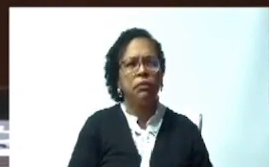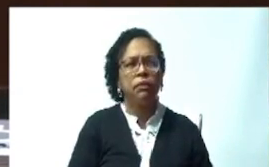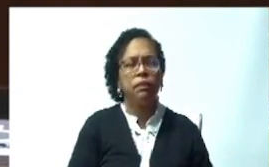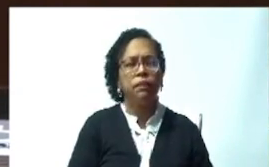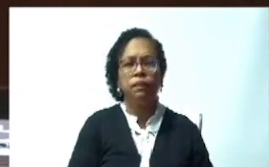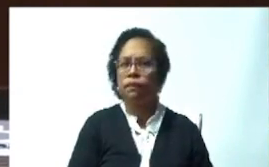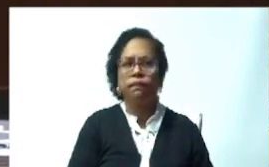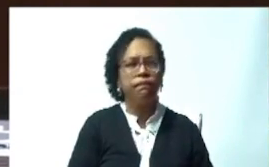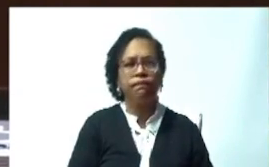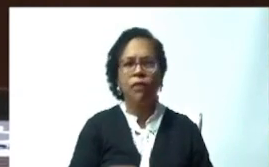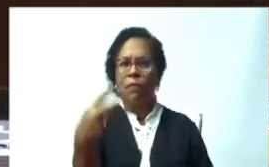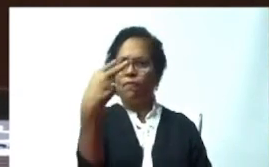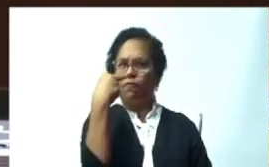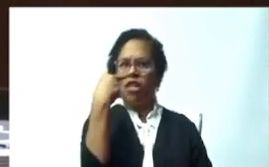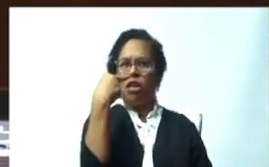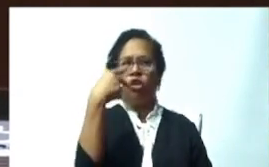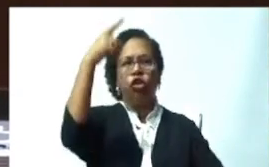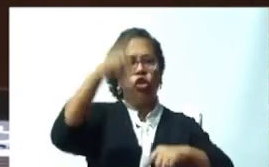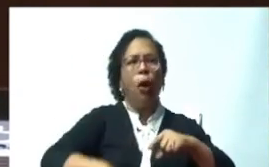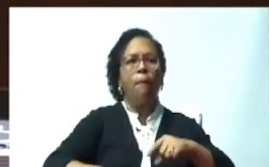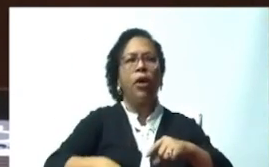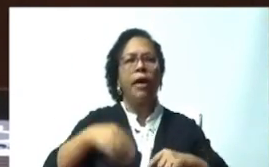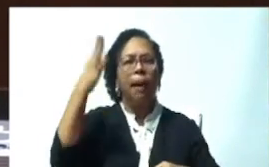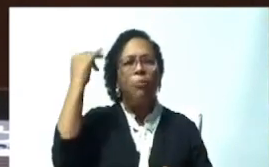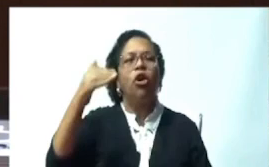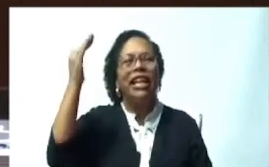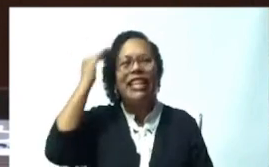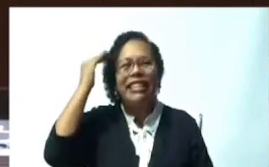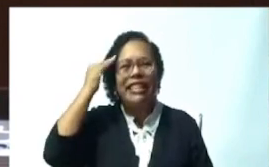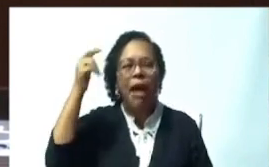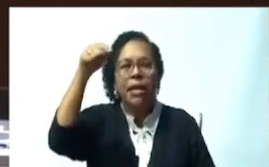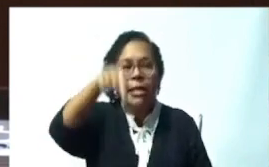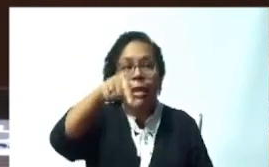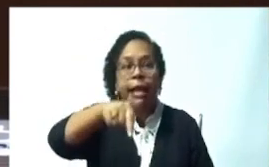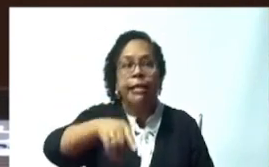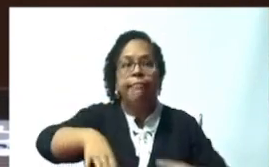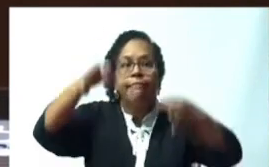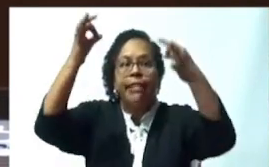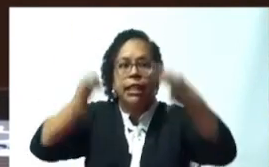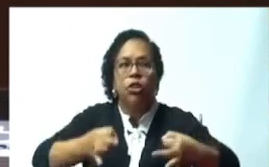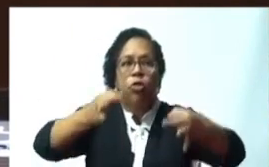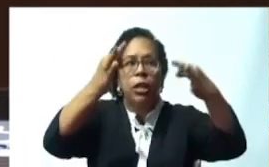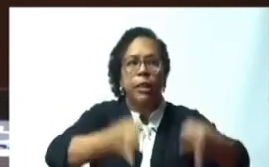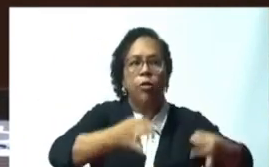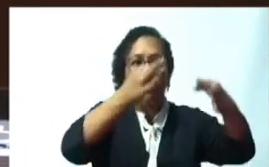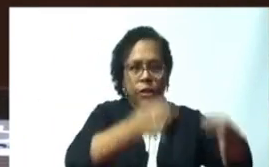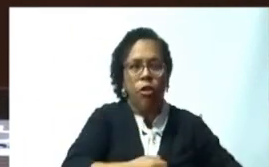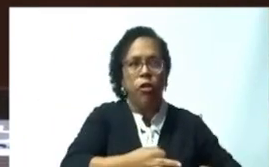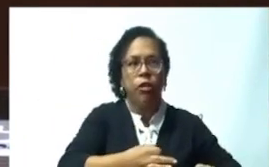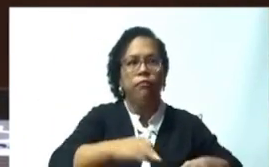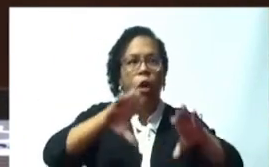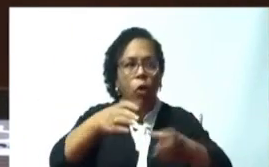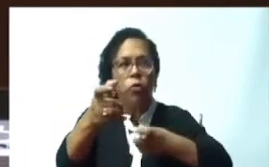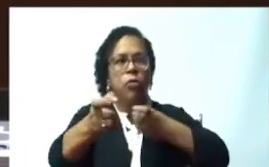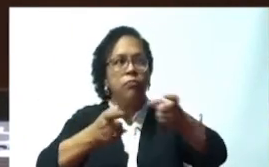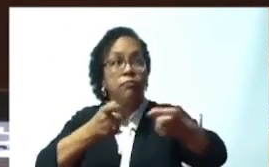No me la pueden mirar porque saben muy bien que aquí se tomaban por ciento las medidas de esta naturaleza.